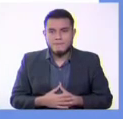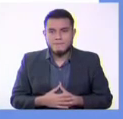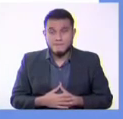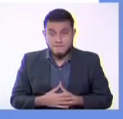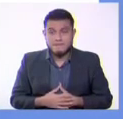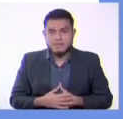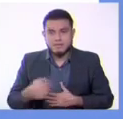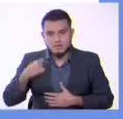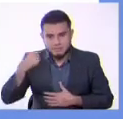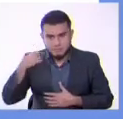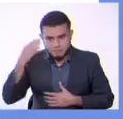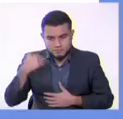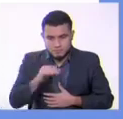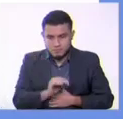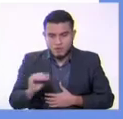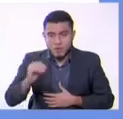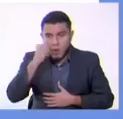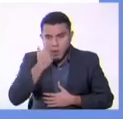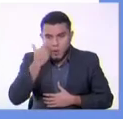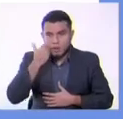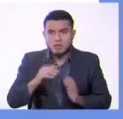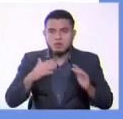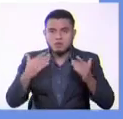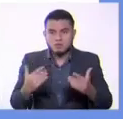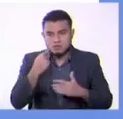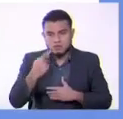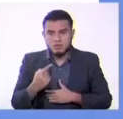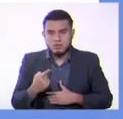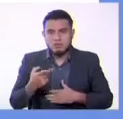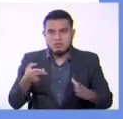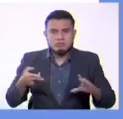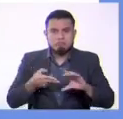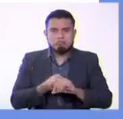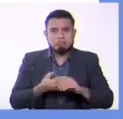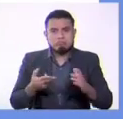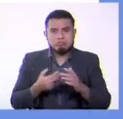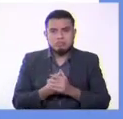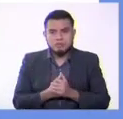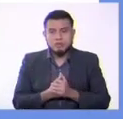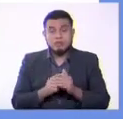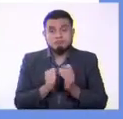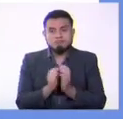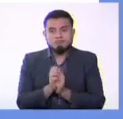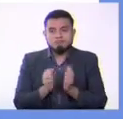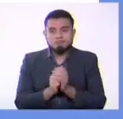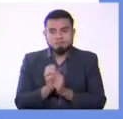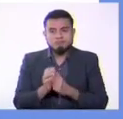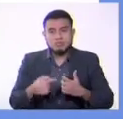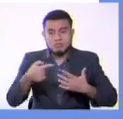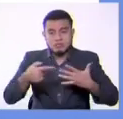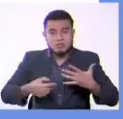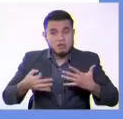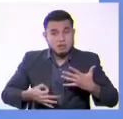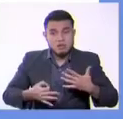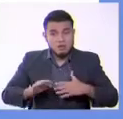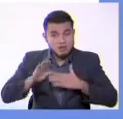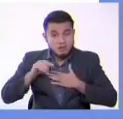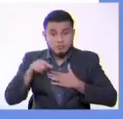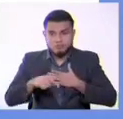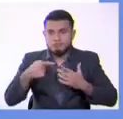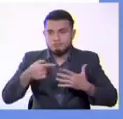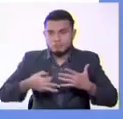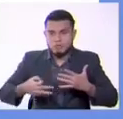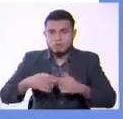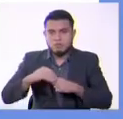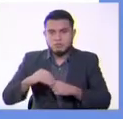Los niños y las niñas y los jóvenes, cuando se ven involucrados en cometimiento de delitos, pues se rigen por una ley